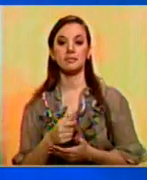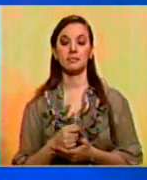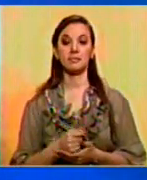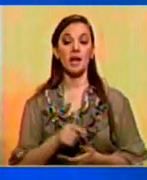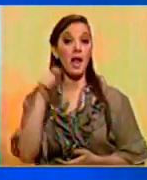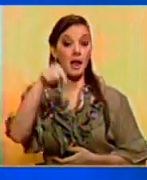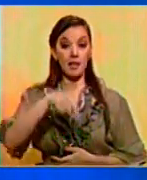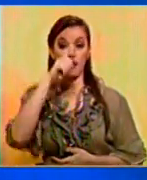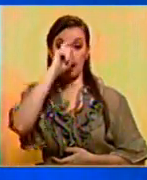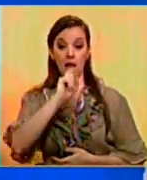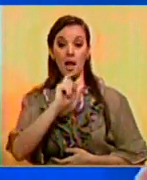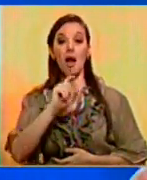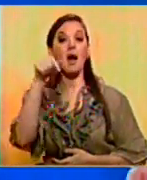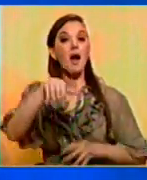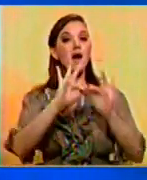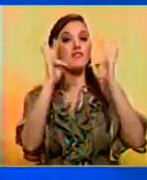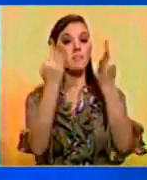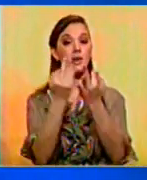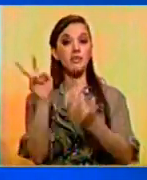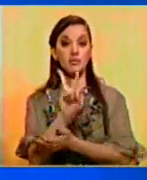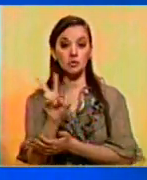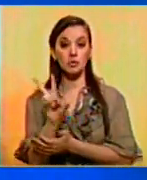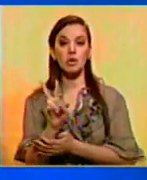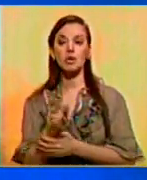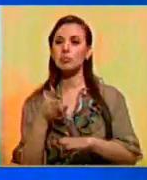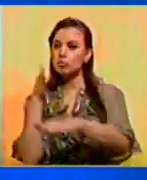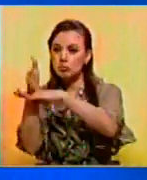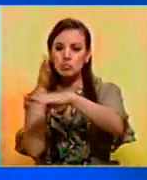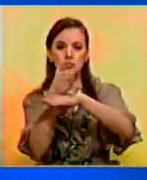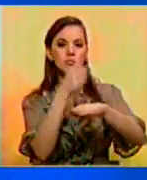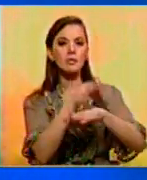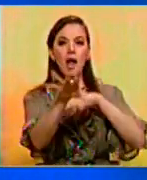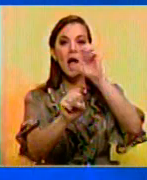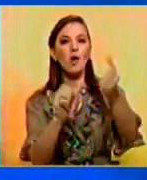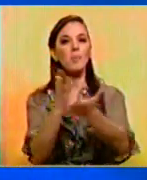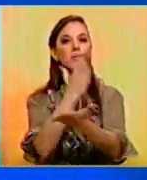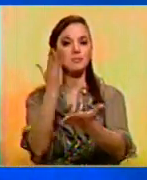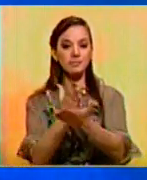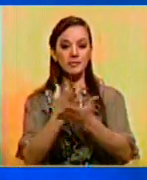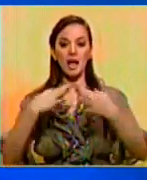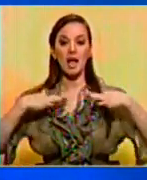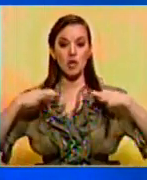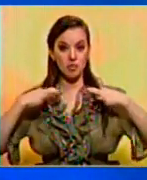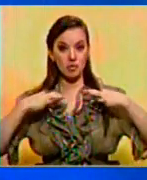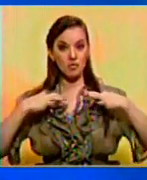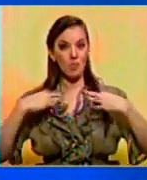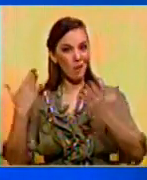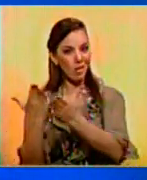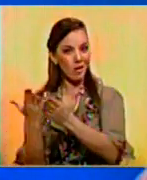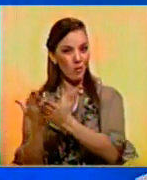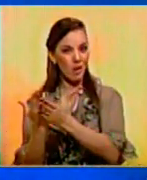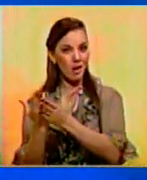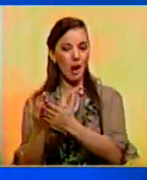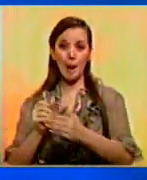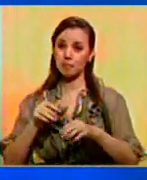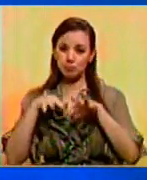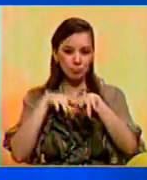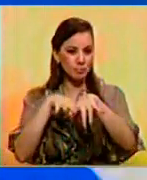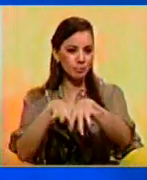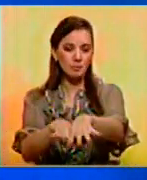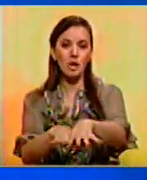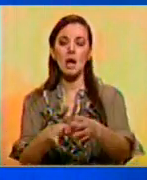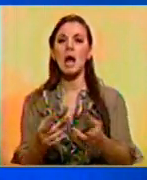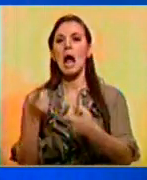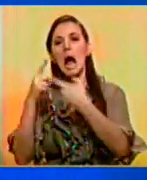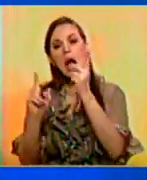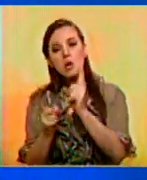Bueno, y este año la familia venezolana se ha movilizado para comprar los útiles y uniformes escolares mucho antes que otros años. El costo de la vida y la escasez